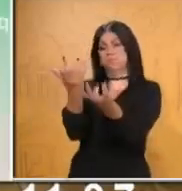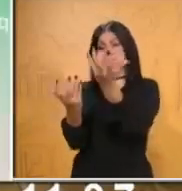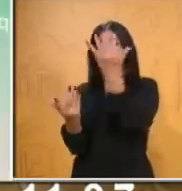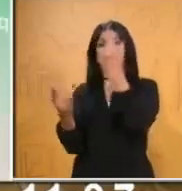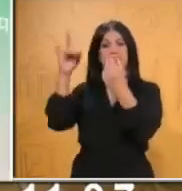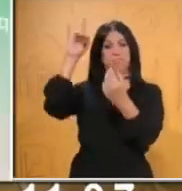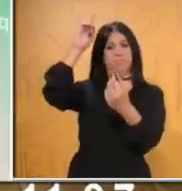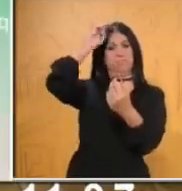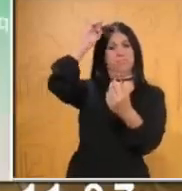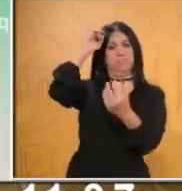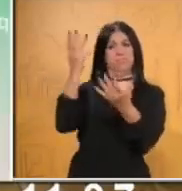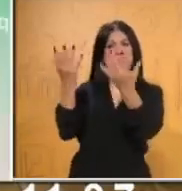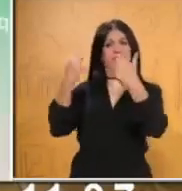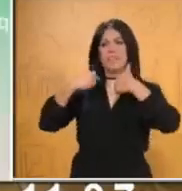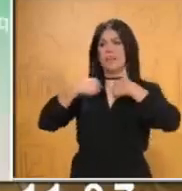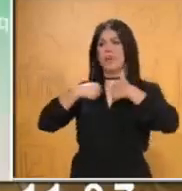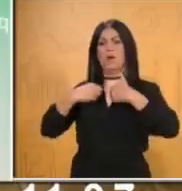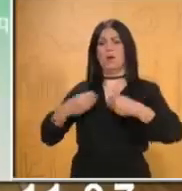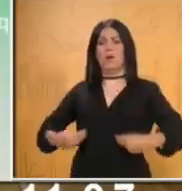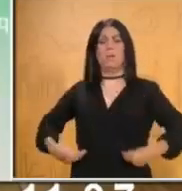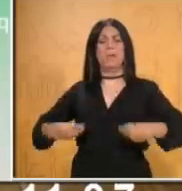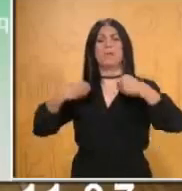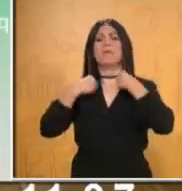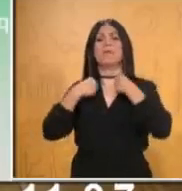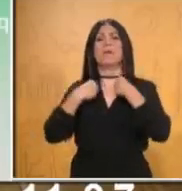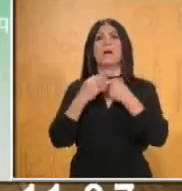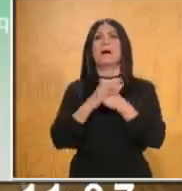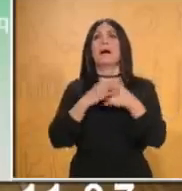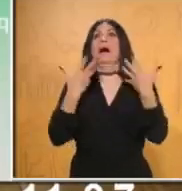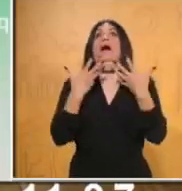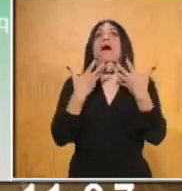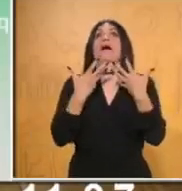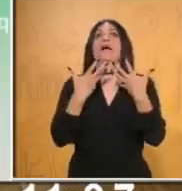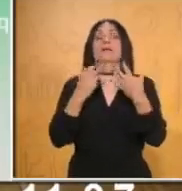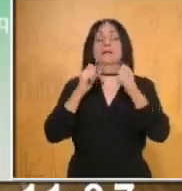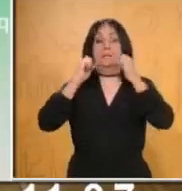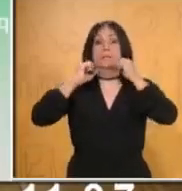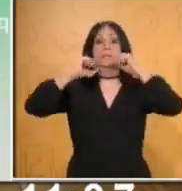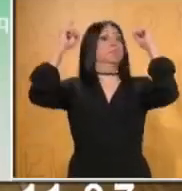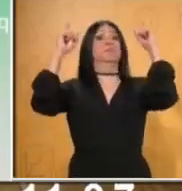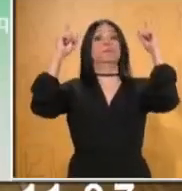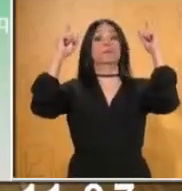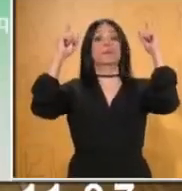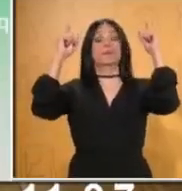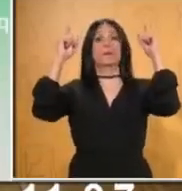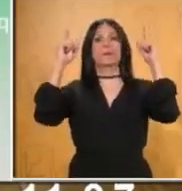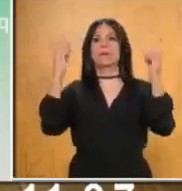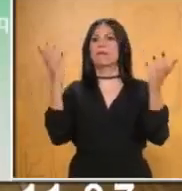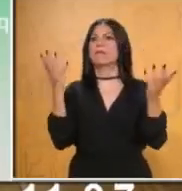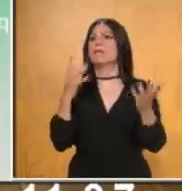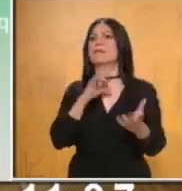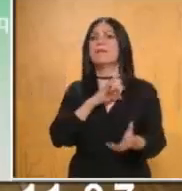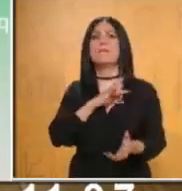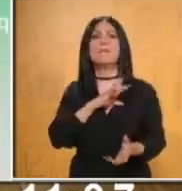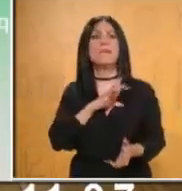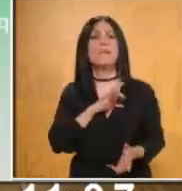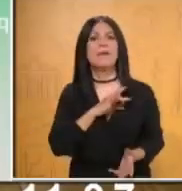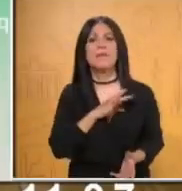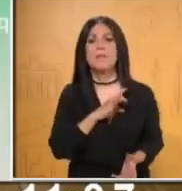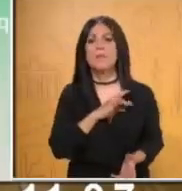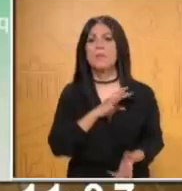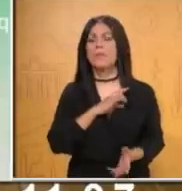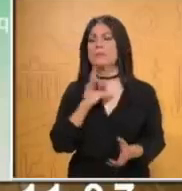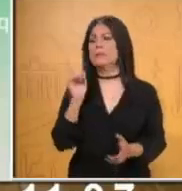muy atemorizado para encontrarse en su cama la mañana de Navidad y darse cuenta de que todo ha